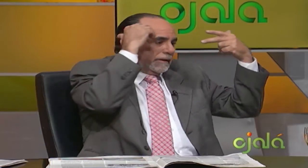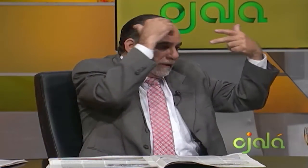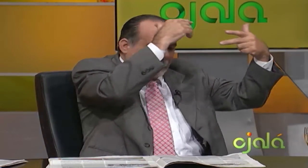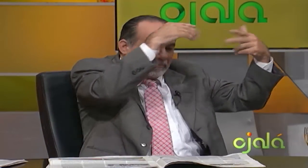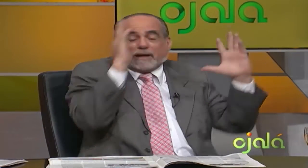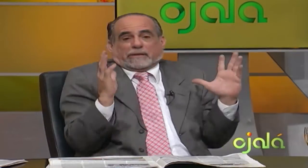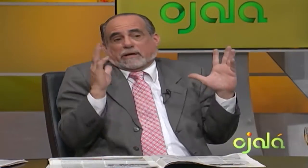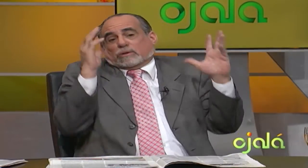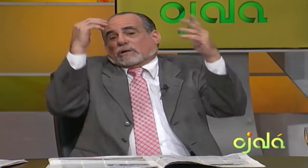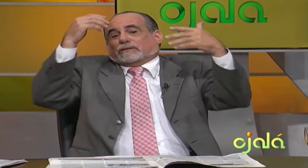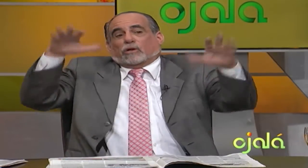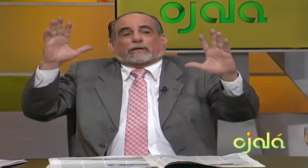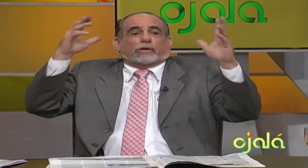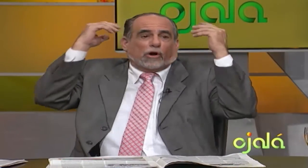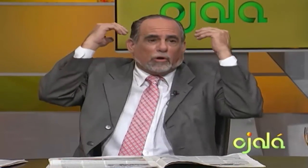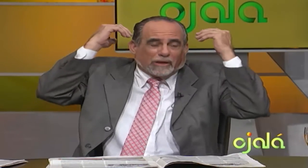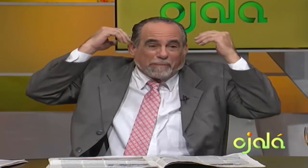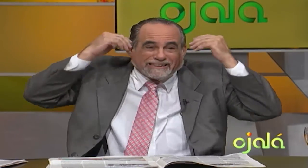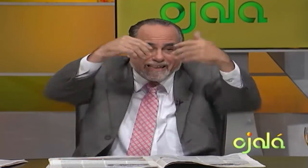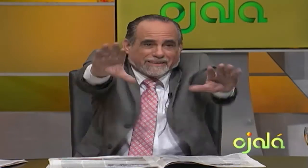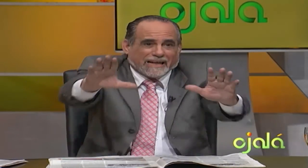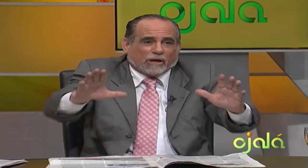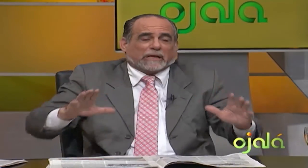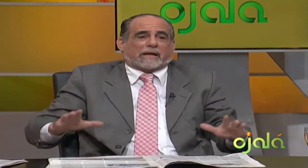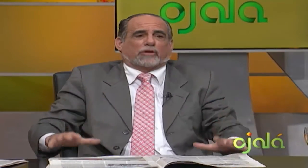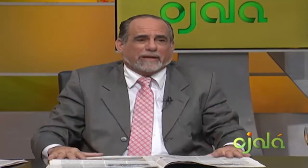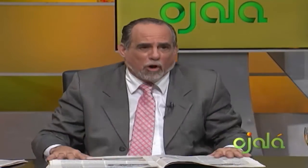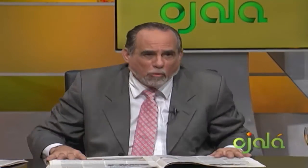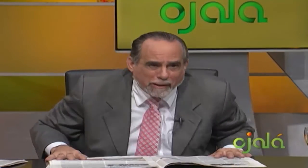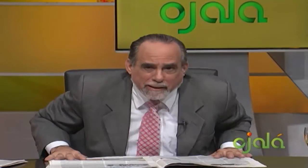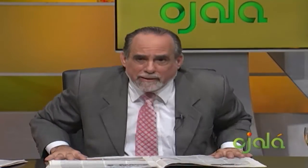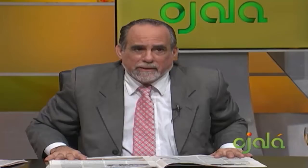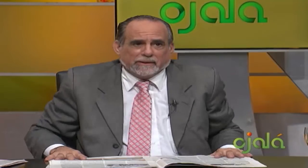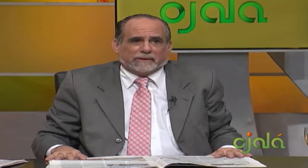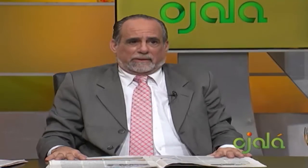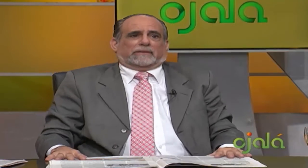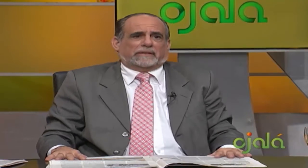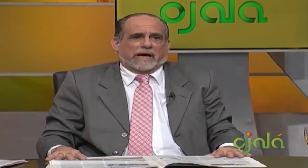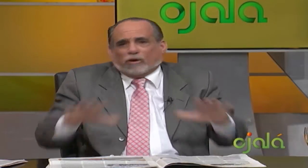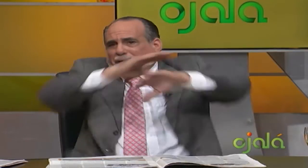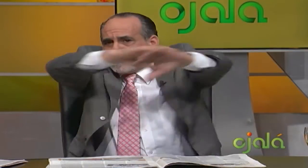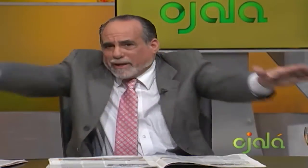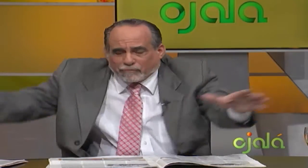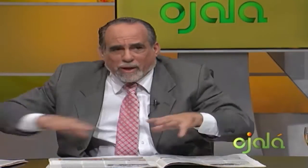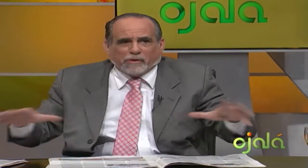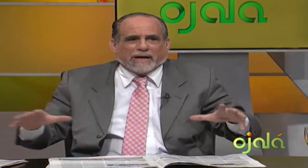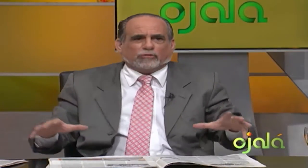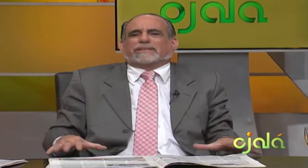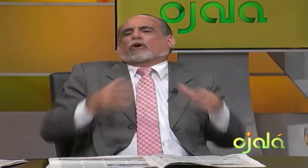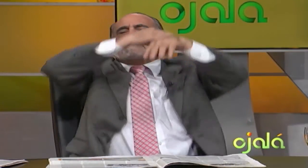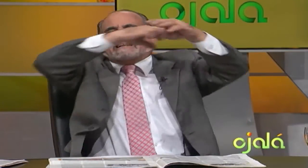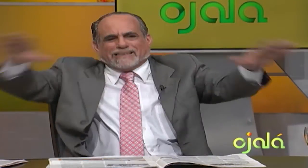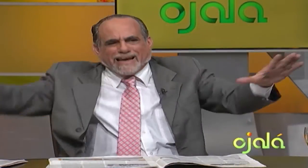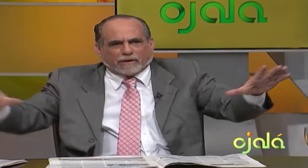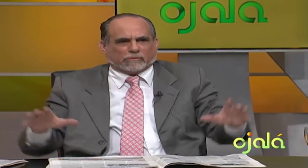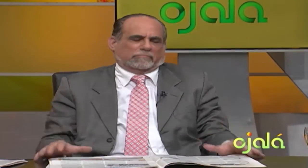demás y en una ocasión le cogió con repartirse el terreno de engombe y dijeron que ellos eran dueños de eso y